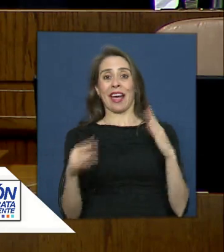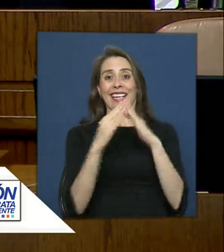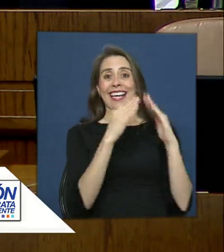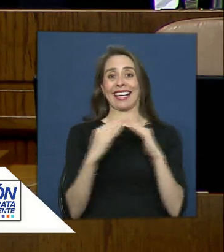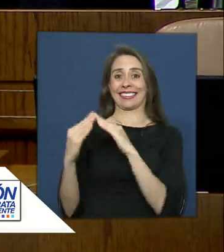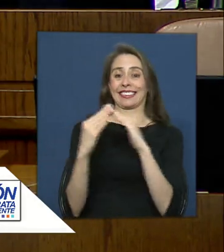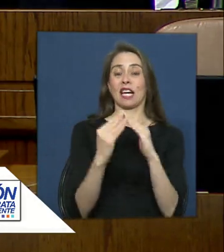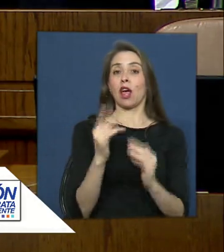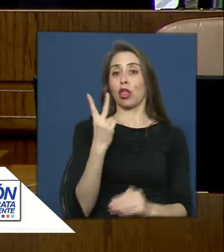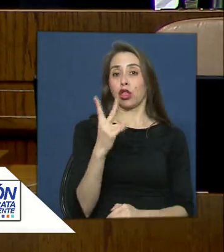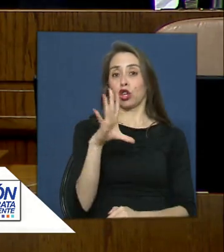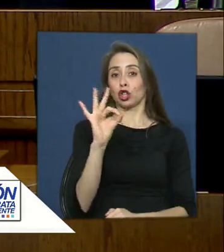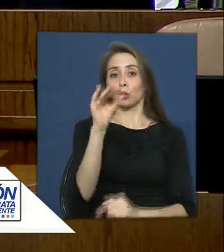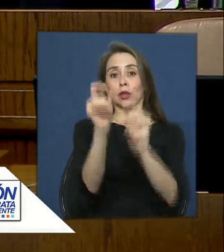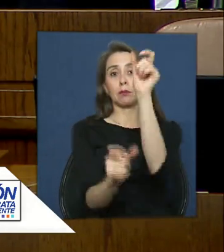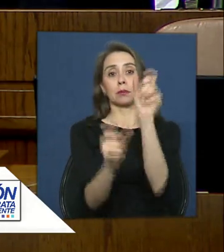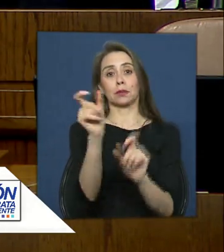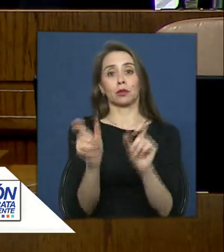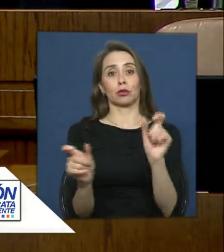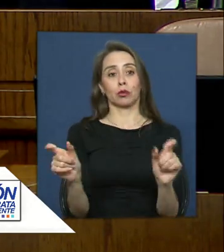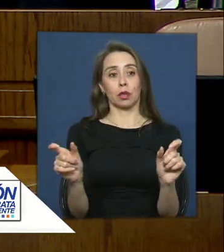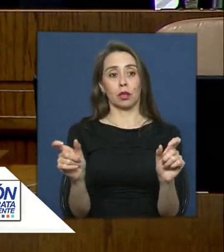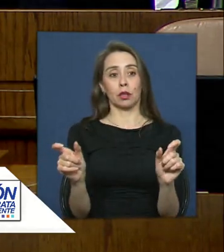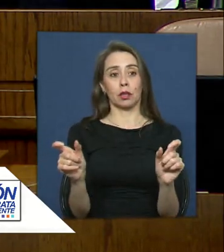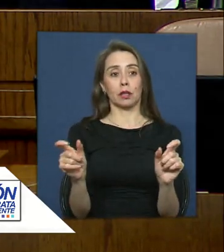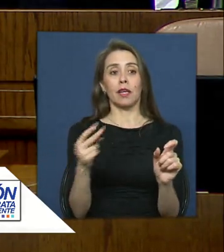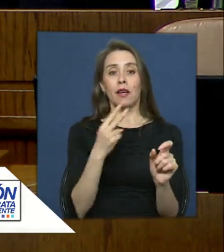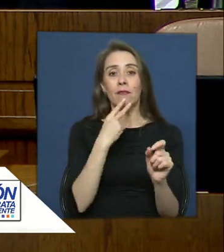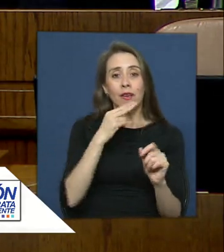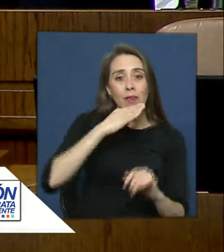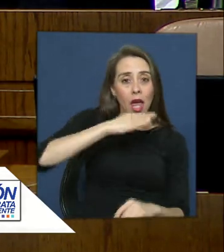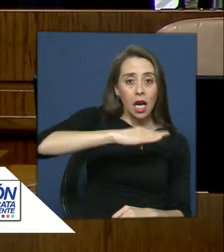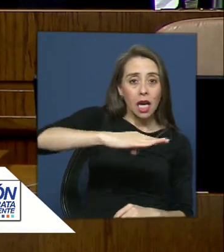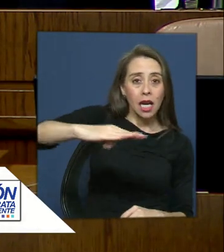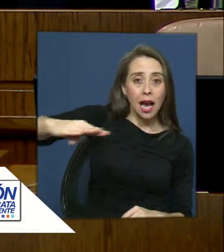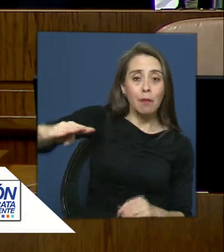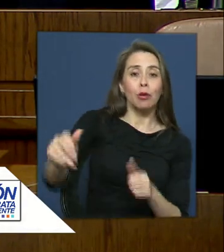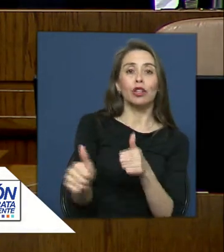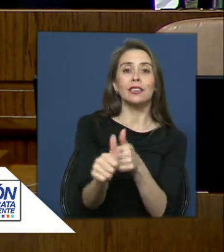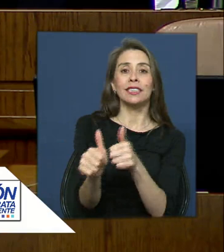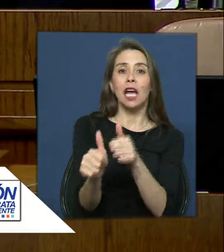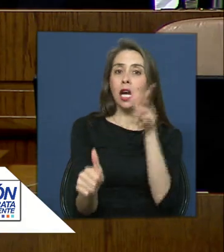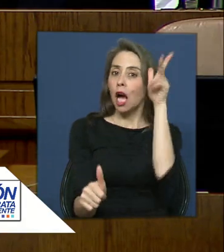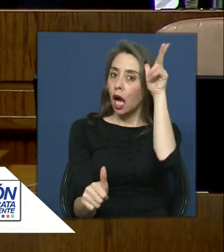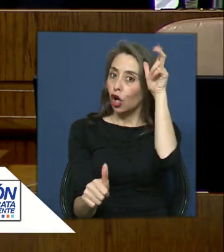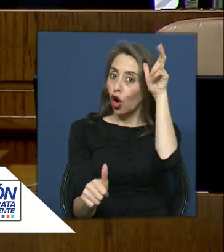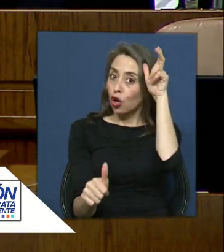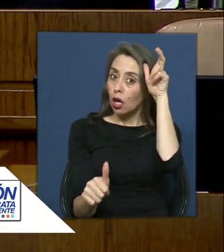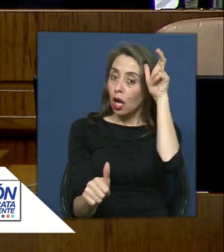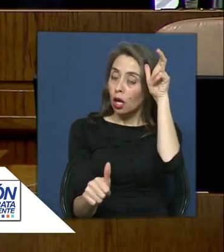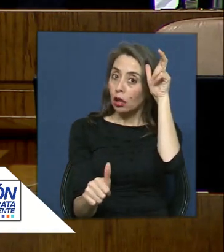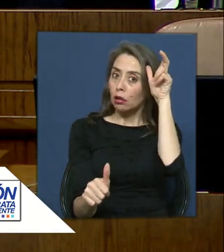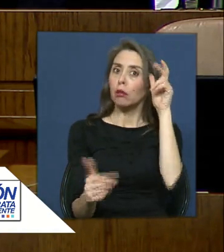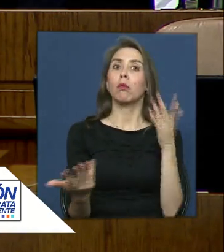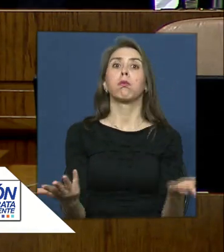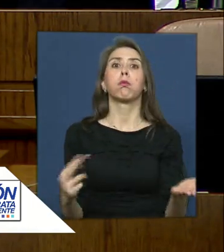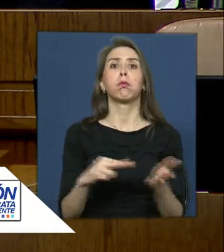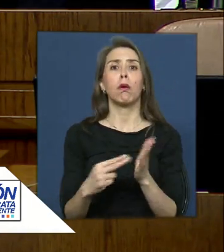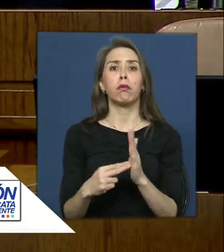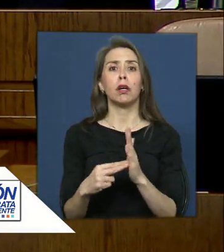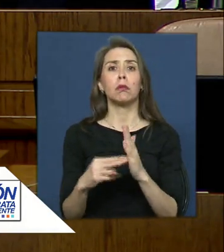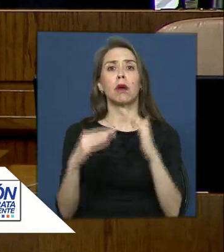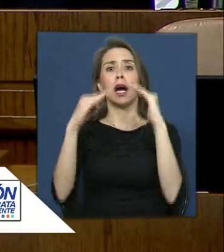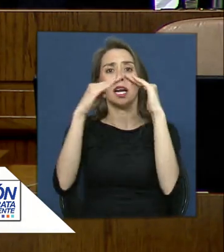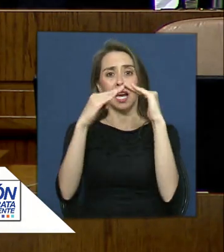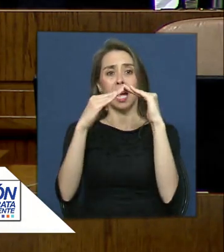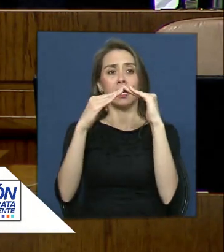más de 250 personas del mundo de los sectores rurales, las inmediaciones de Coyhaique, si van a ser afectados por el problema de la